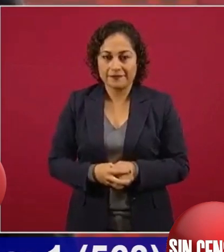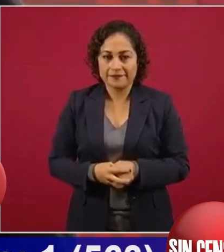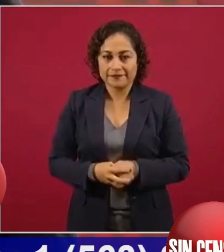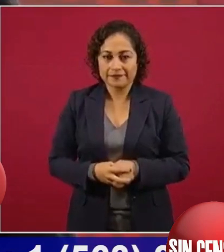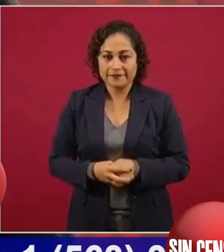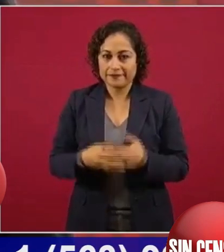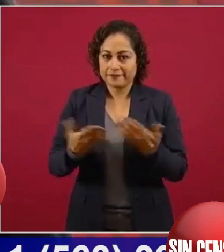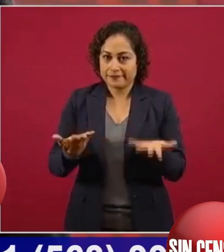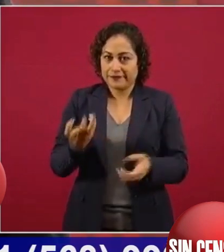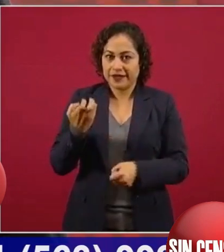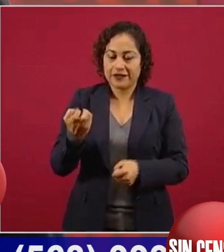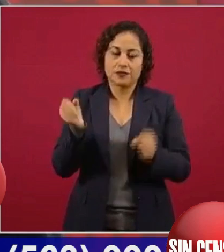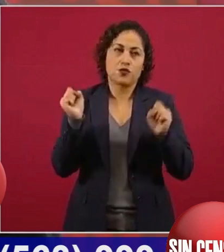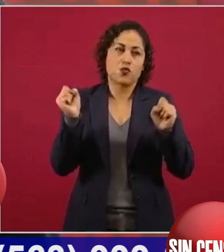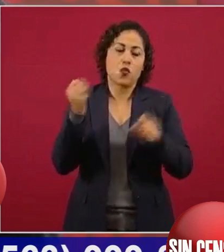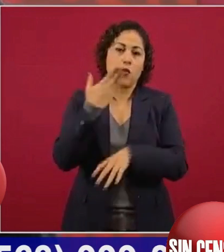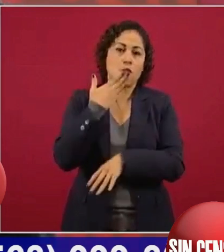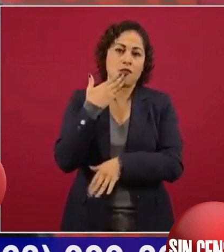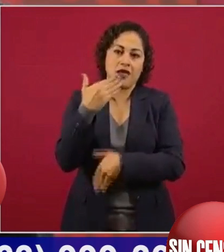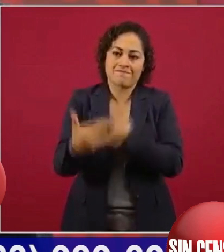Es un avance importante